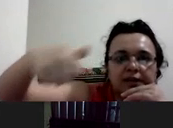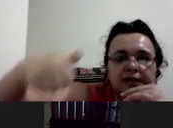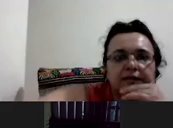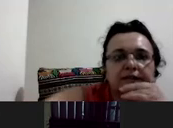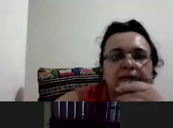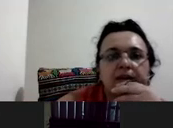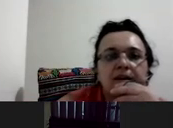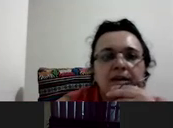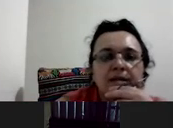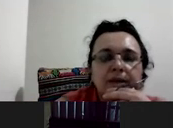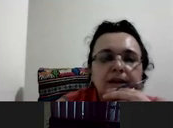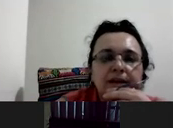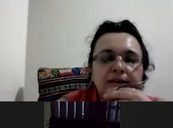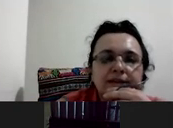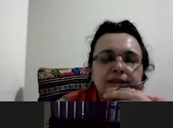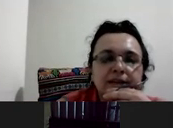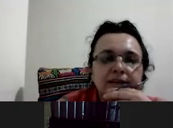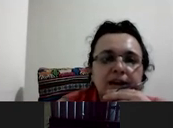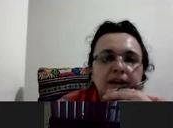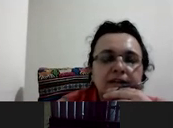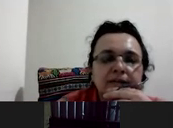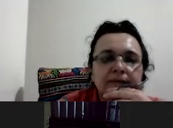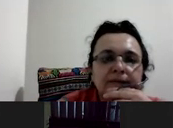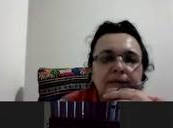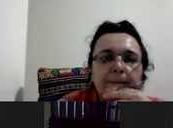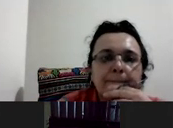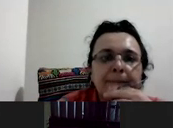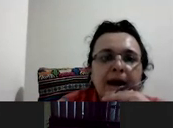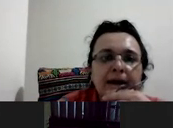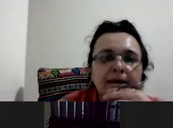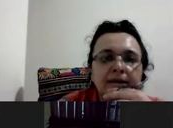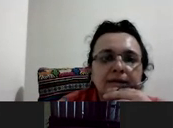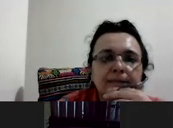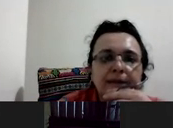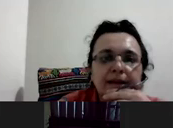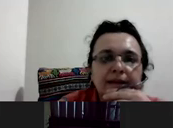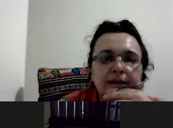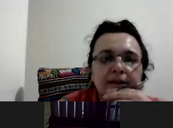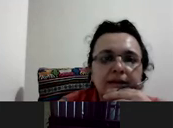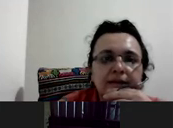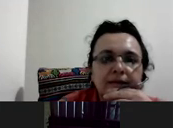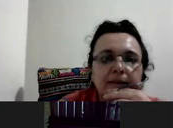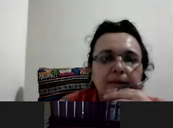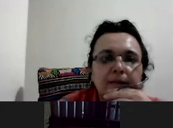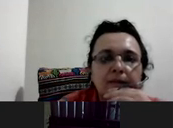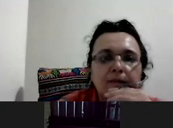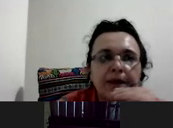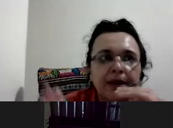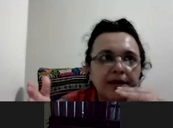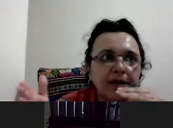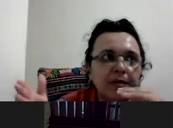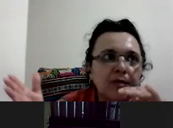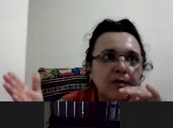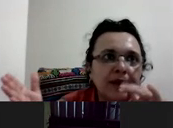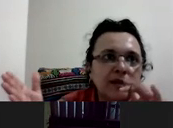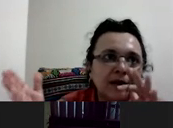jar, ¿verdad? Jar. Pack, un paquete. Pack. Un paquete,